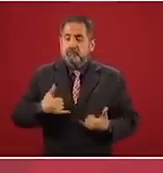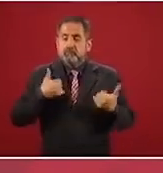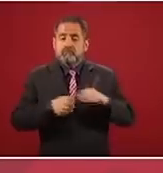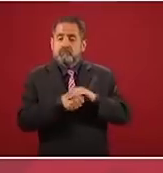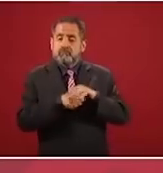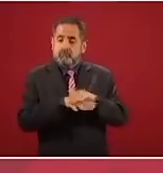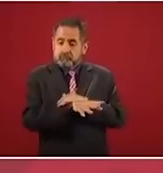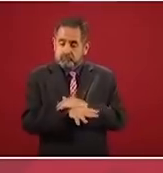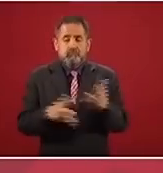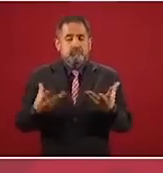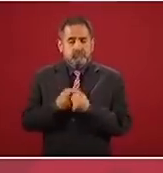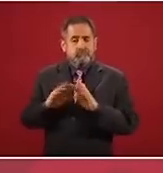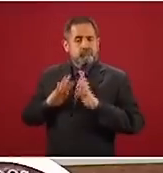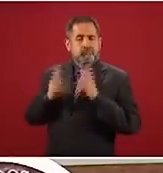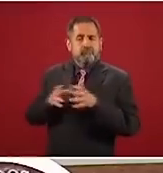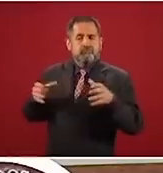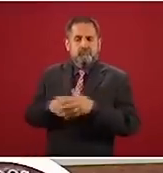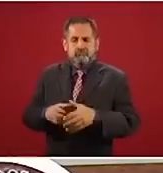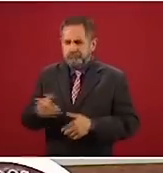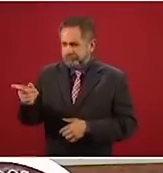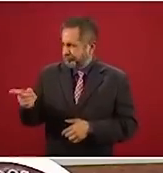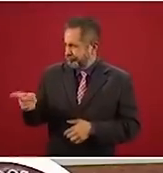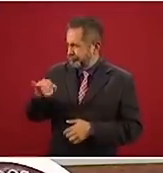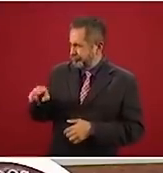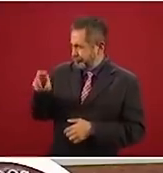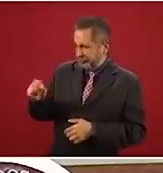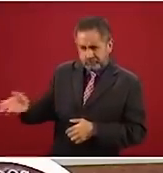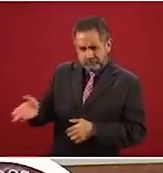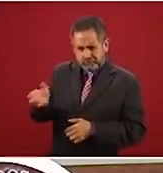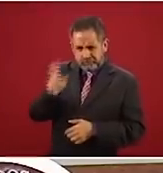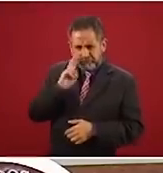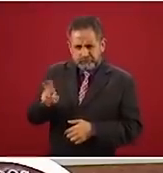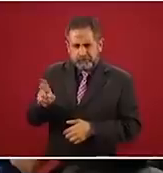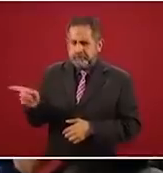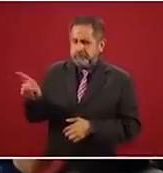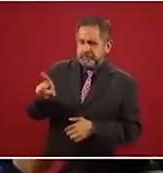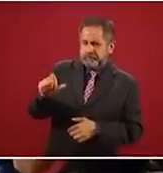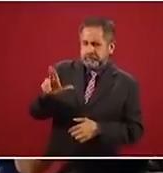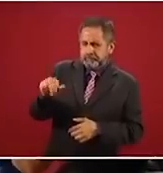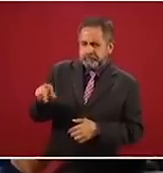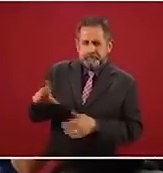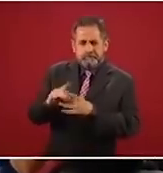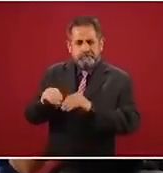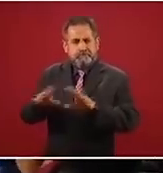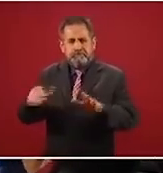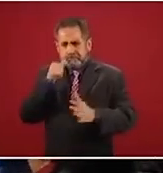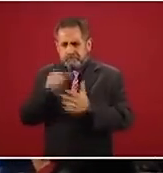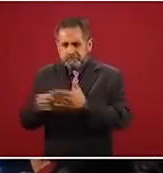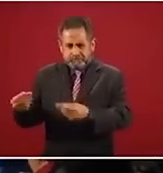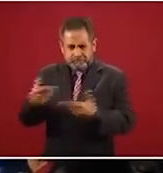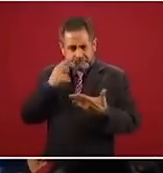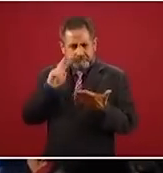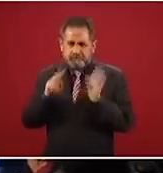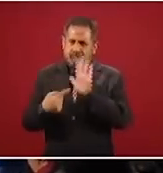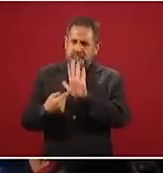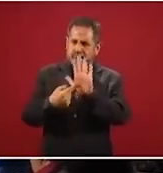de Ayotzinapa. A ver, Jesús, si es posible que Laura te envíe la carta